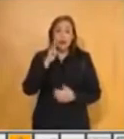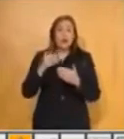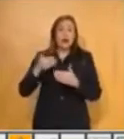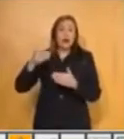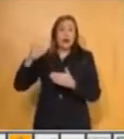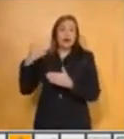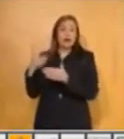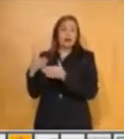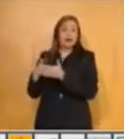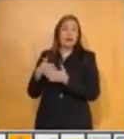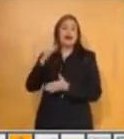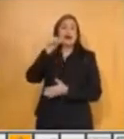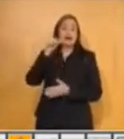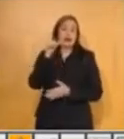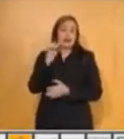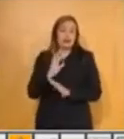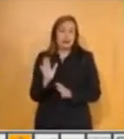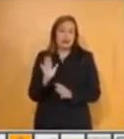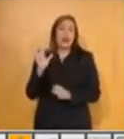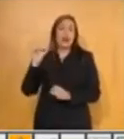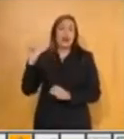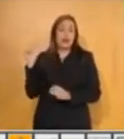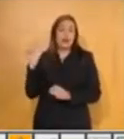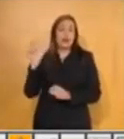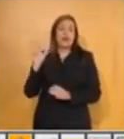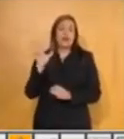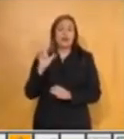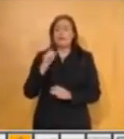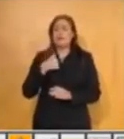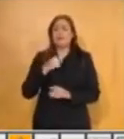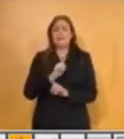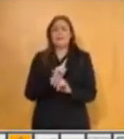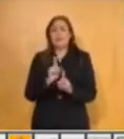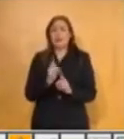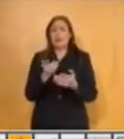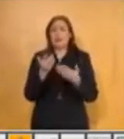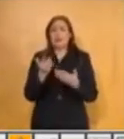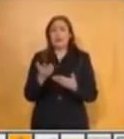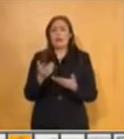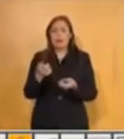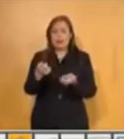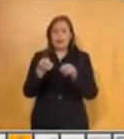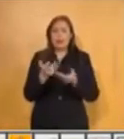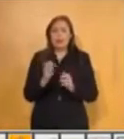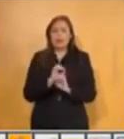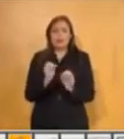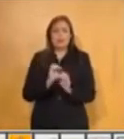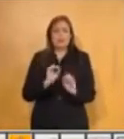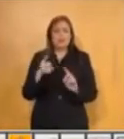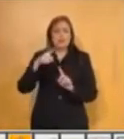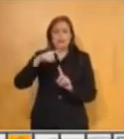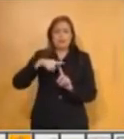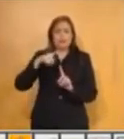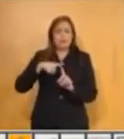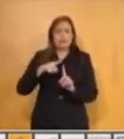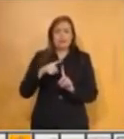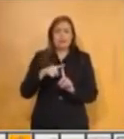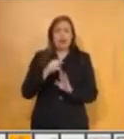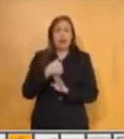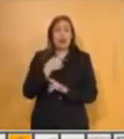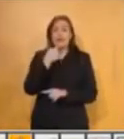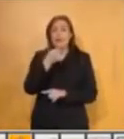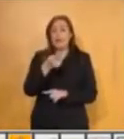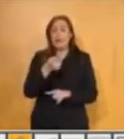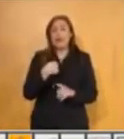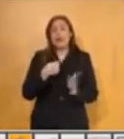ayer. Ayer y el lunes no te encargué una tarea física. Las únicas consignas que dejé en las clases,